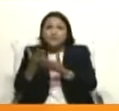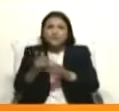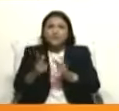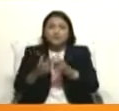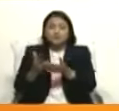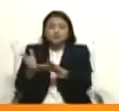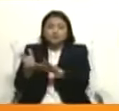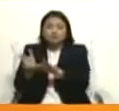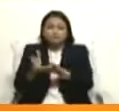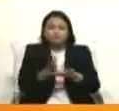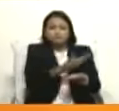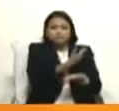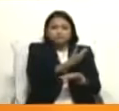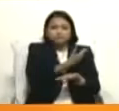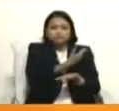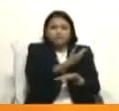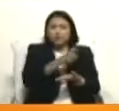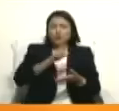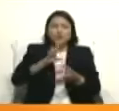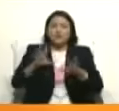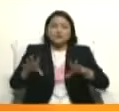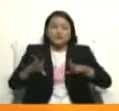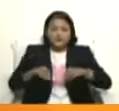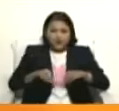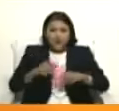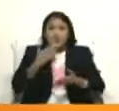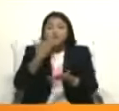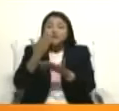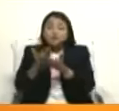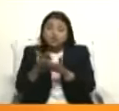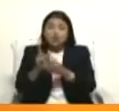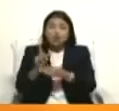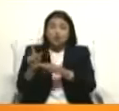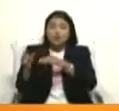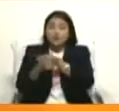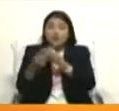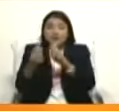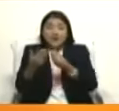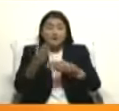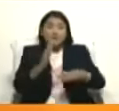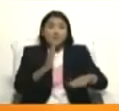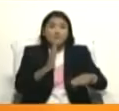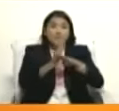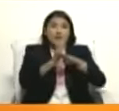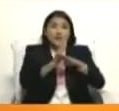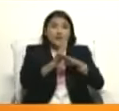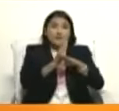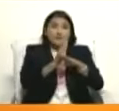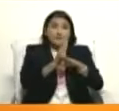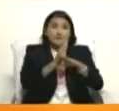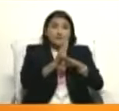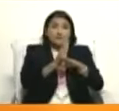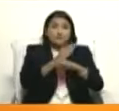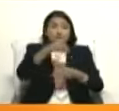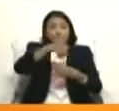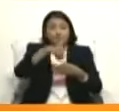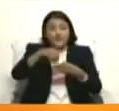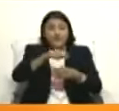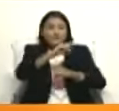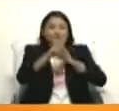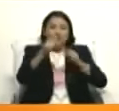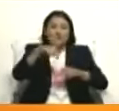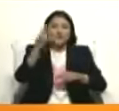desechadas las solicitudes de Guyana para detener el referendo, que no se realizara, que no se